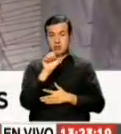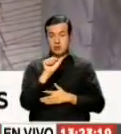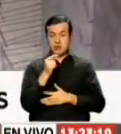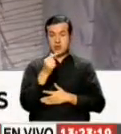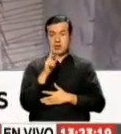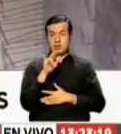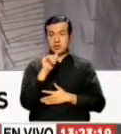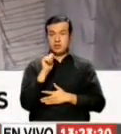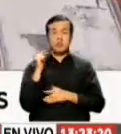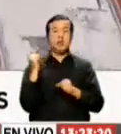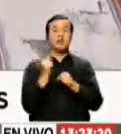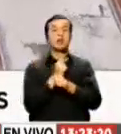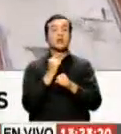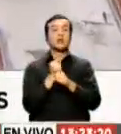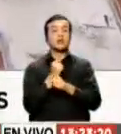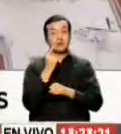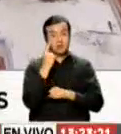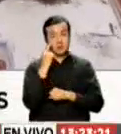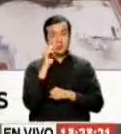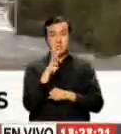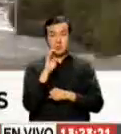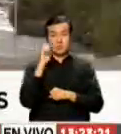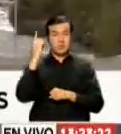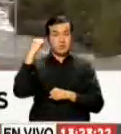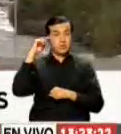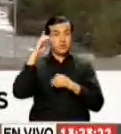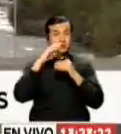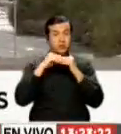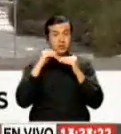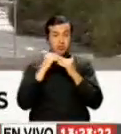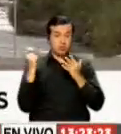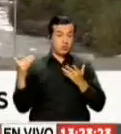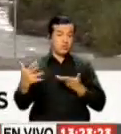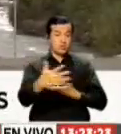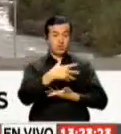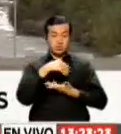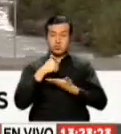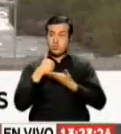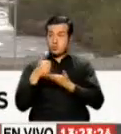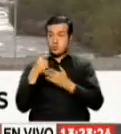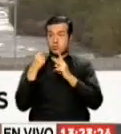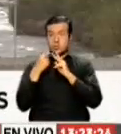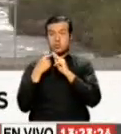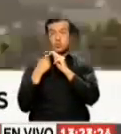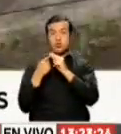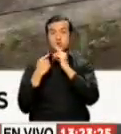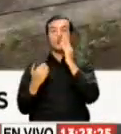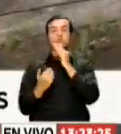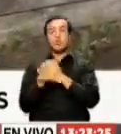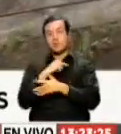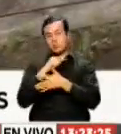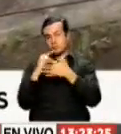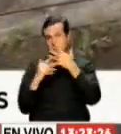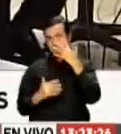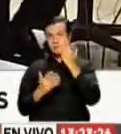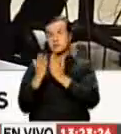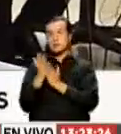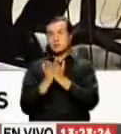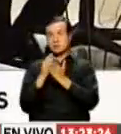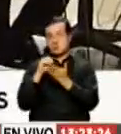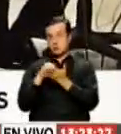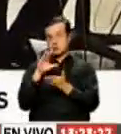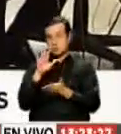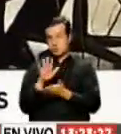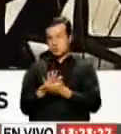gerente general del BIES, los $40 millones recuperados aportarán al financiamiento de los nuevos productos y servicios